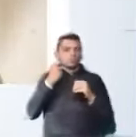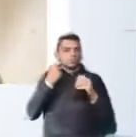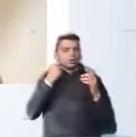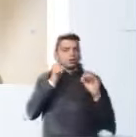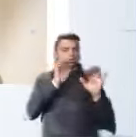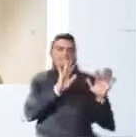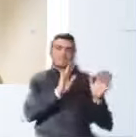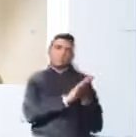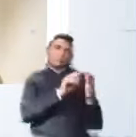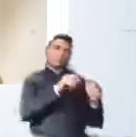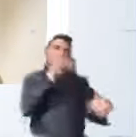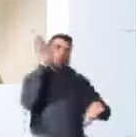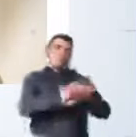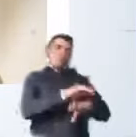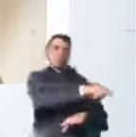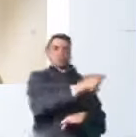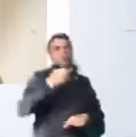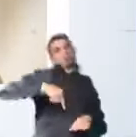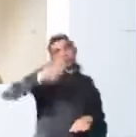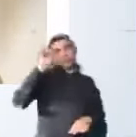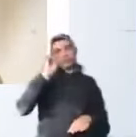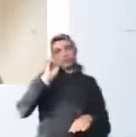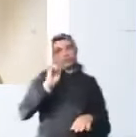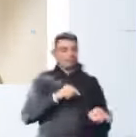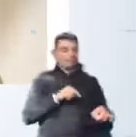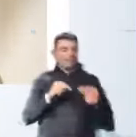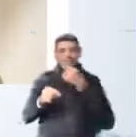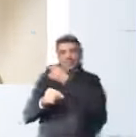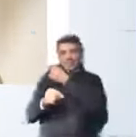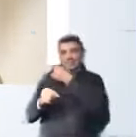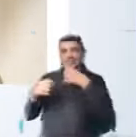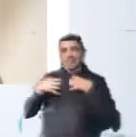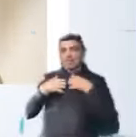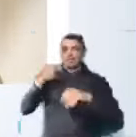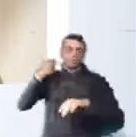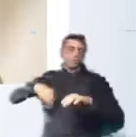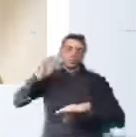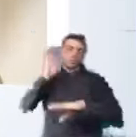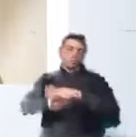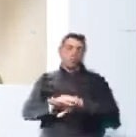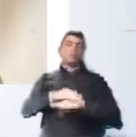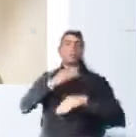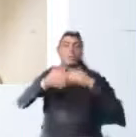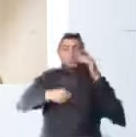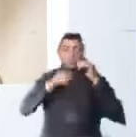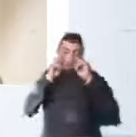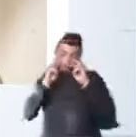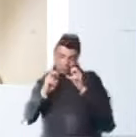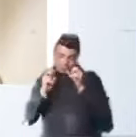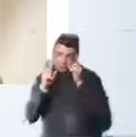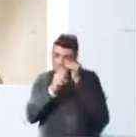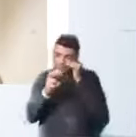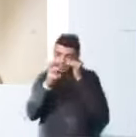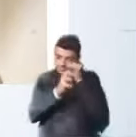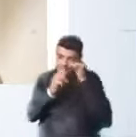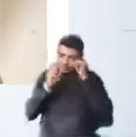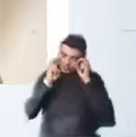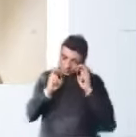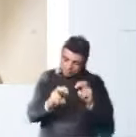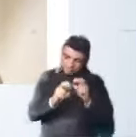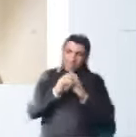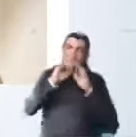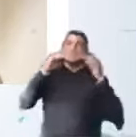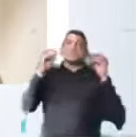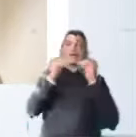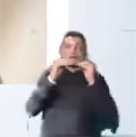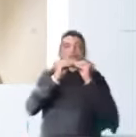del coronavirus, el pangolín no fue. Entonces ya cada vez creemos más, o los expertos, los científicos creen más, que